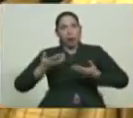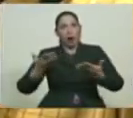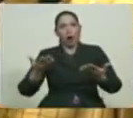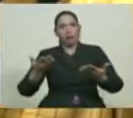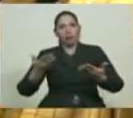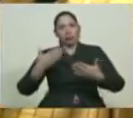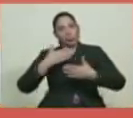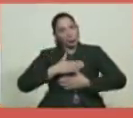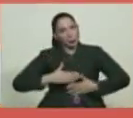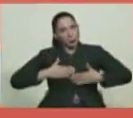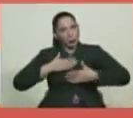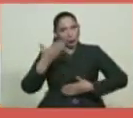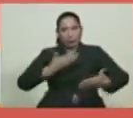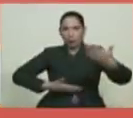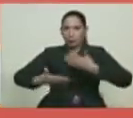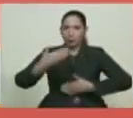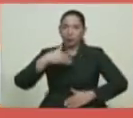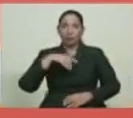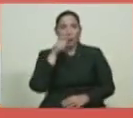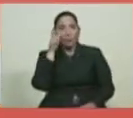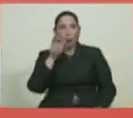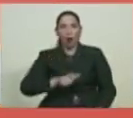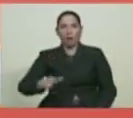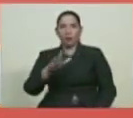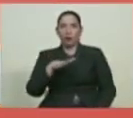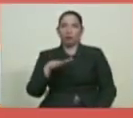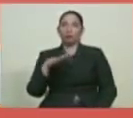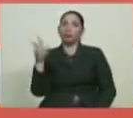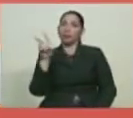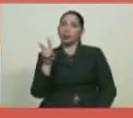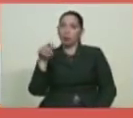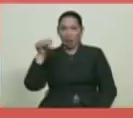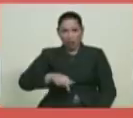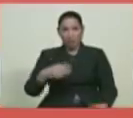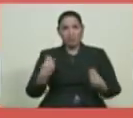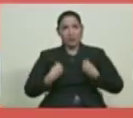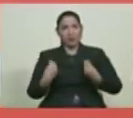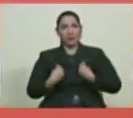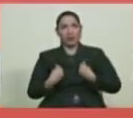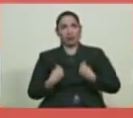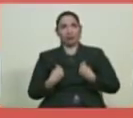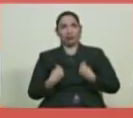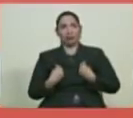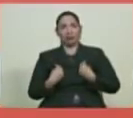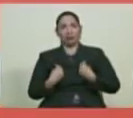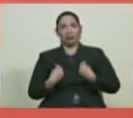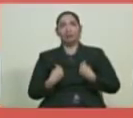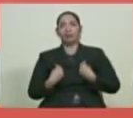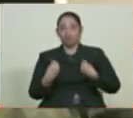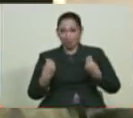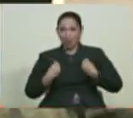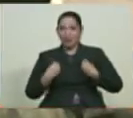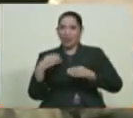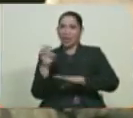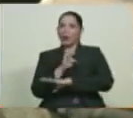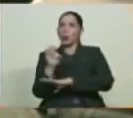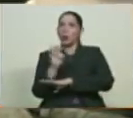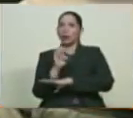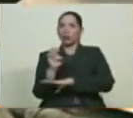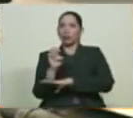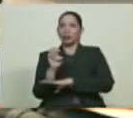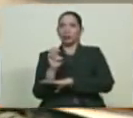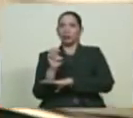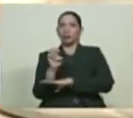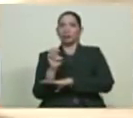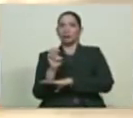al pueblo de Venezuela, Fabiano. Aquí además conviven cientos de miles de ecuatorianos y han recibido